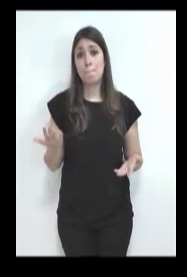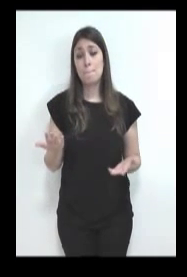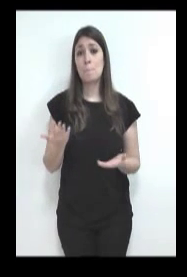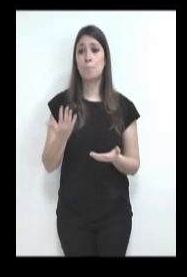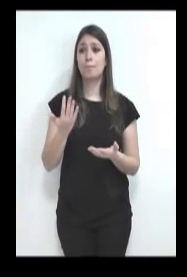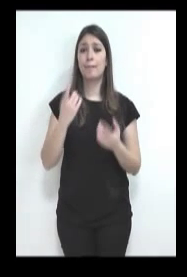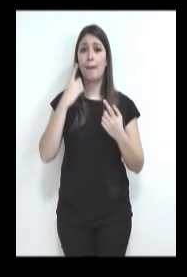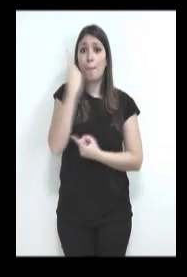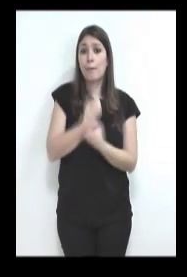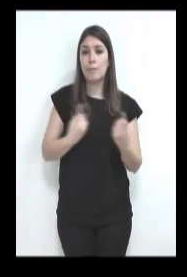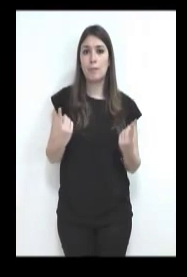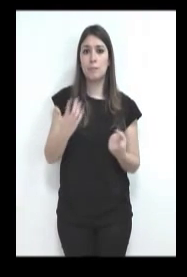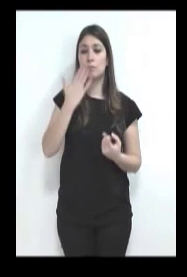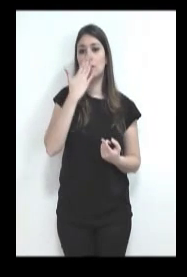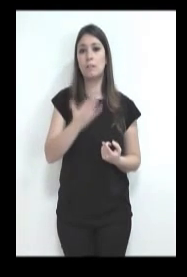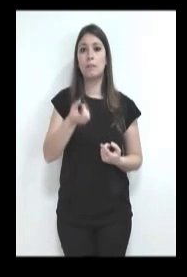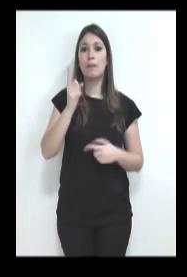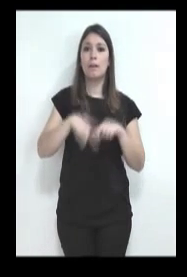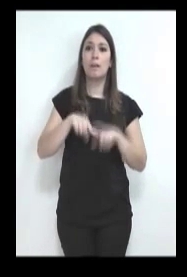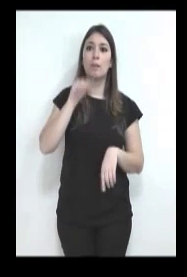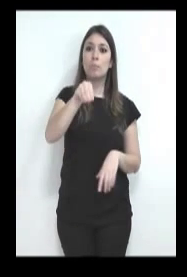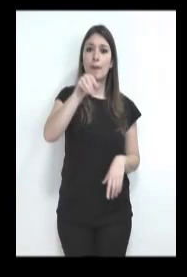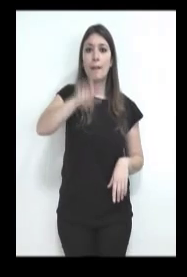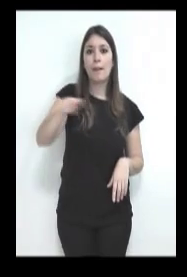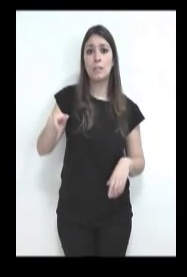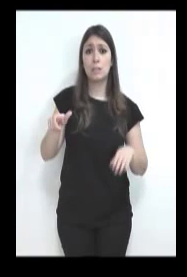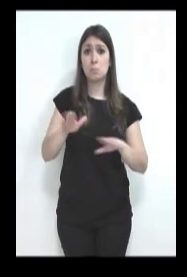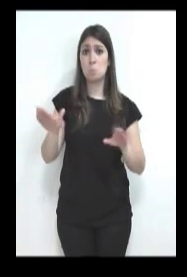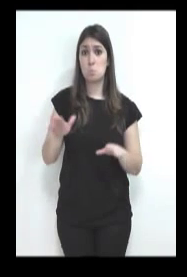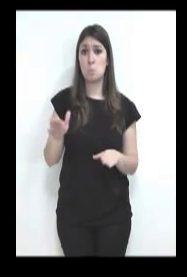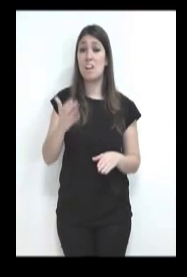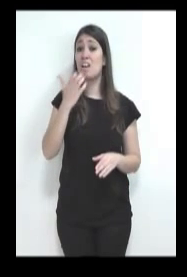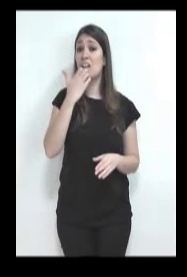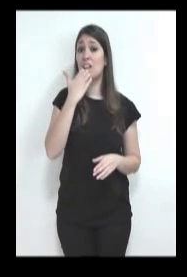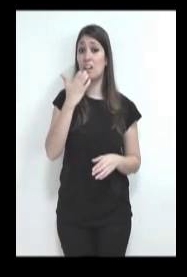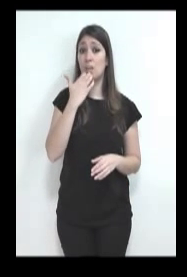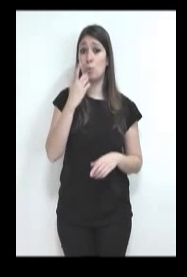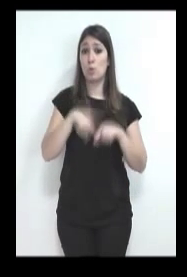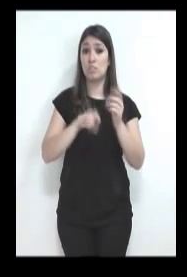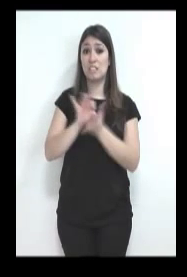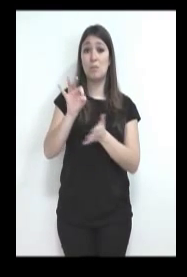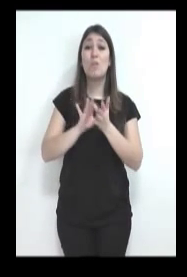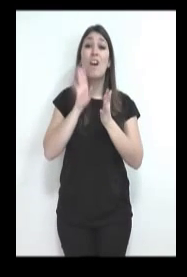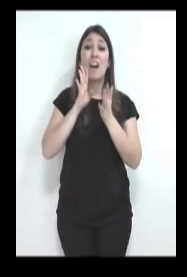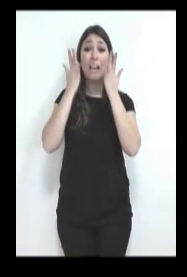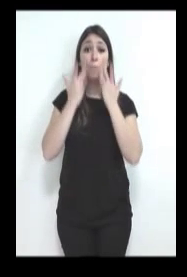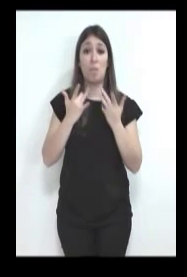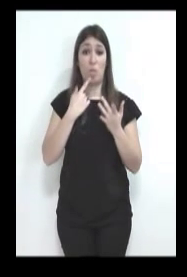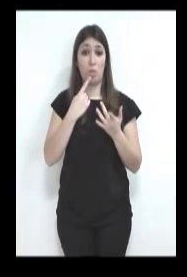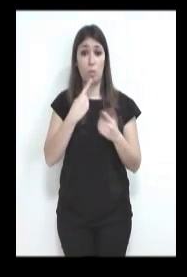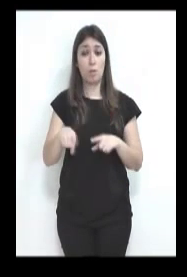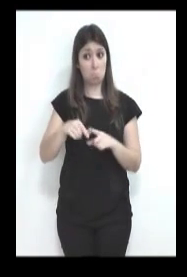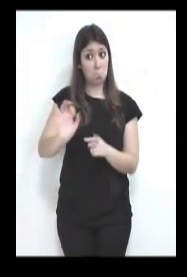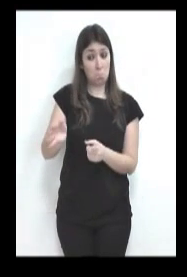es necesario muchas veces apelar a la gente, en ese sentido ponía el ejemplo de los servicios de limpieza, sino que